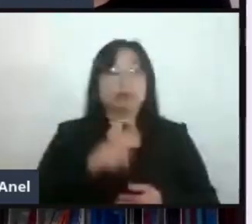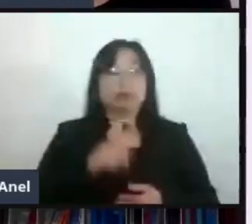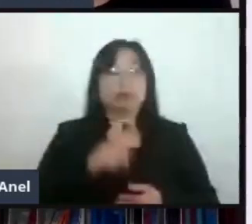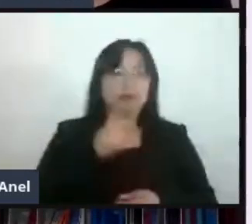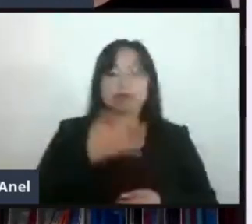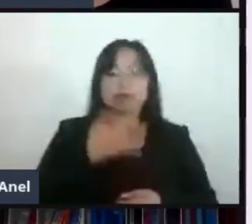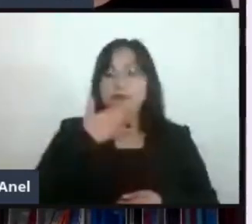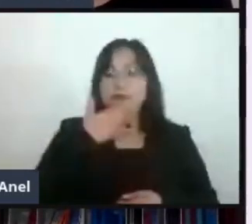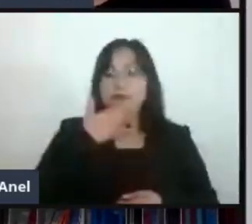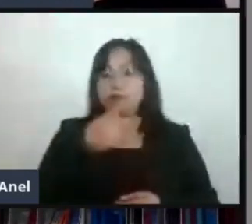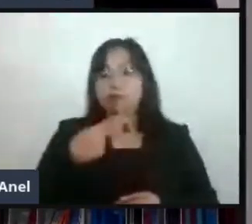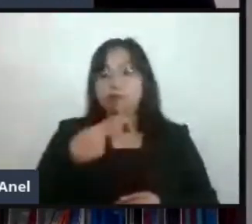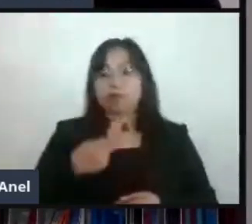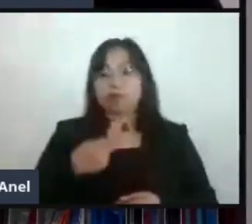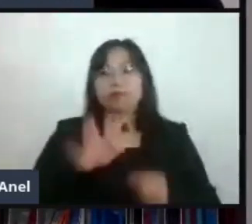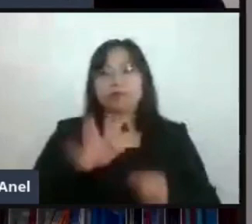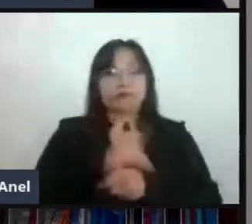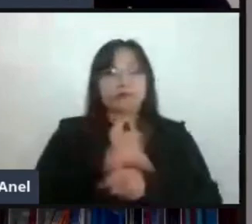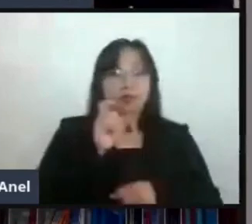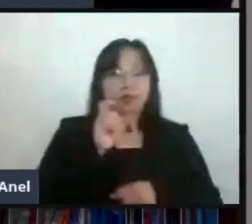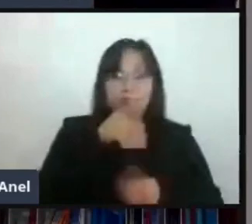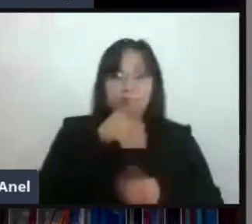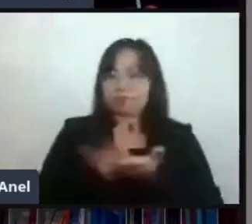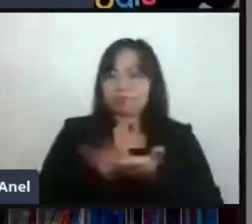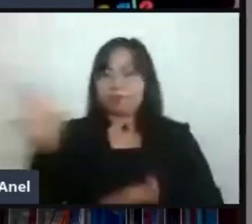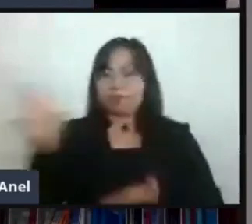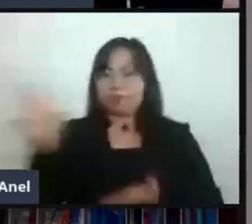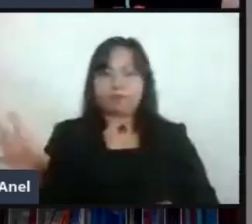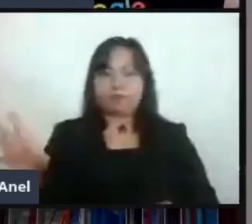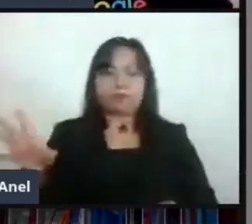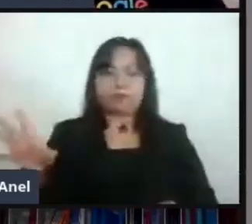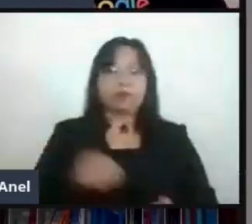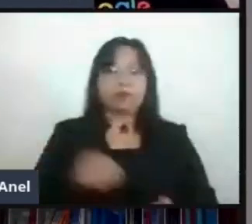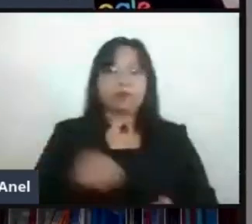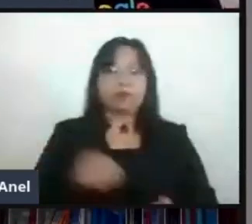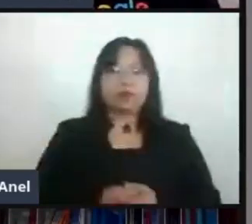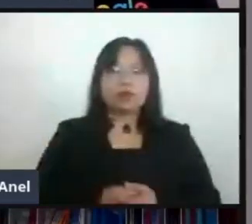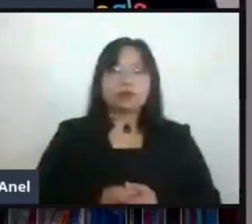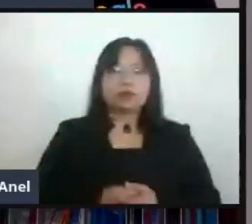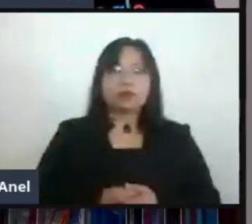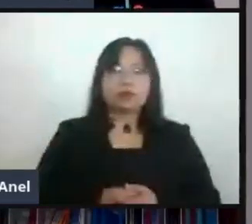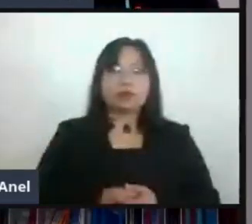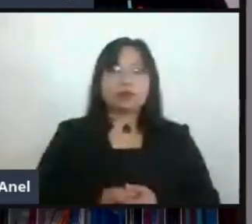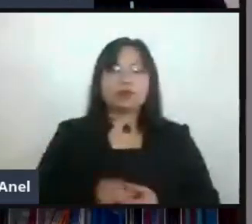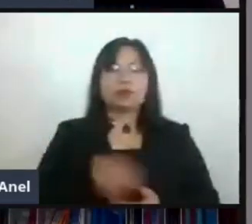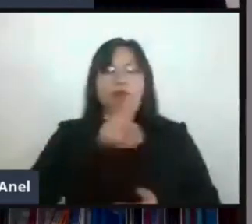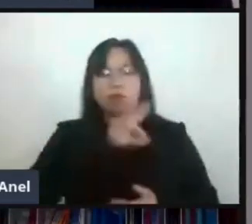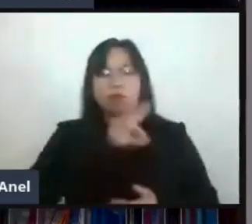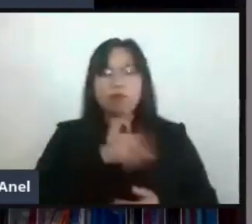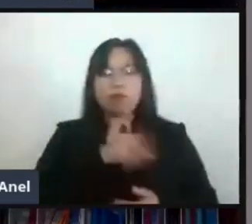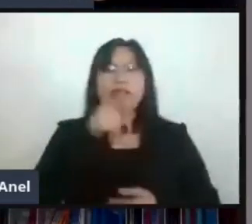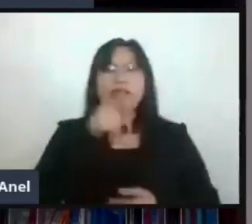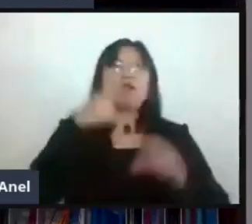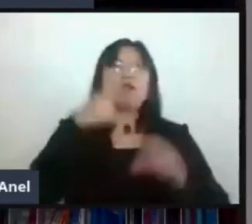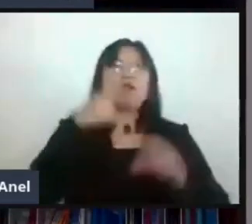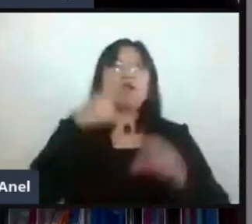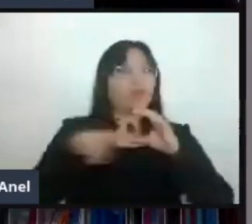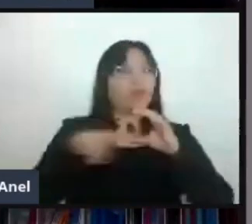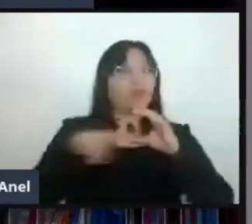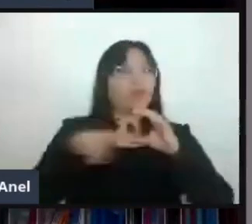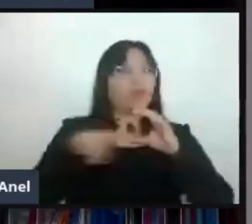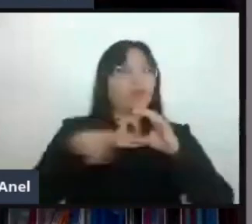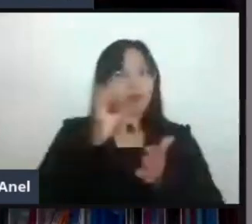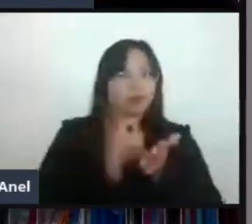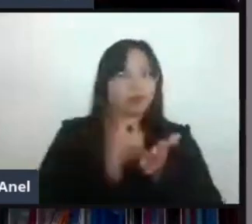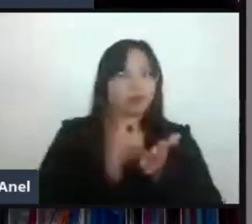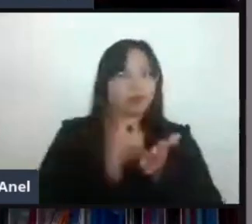das a enviar, el botón enviar, ¿sí? Lo puedes mandar también por correo electrónico, ¿sí? Lo puedes